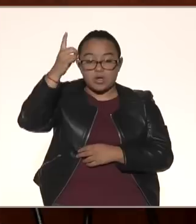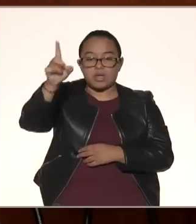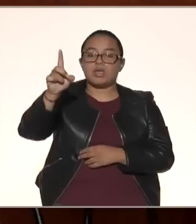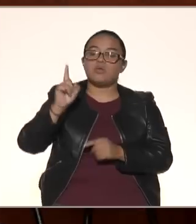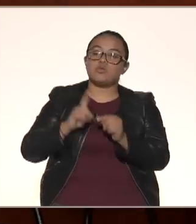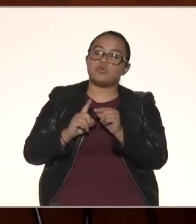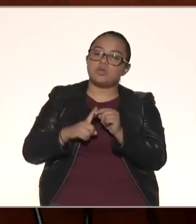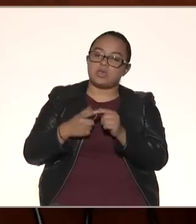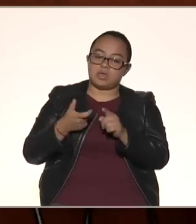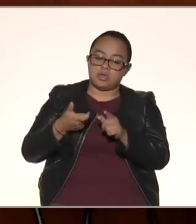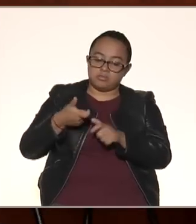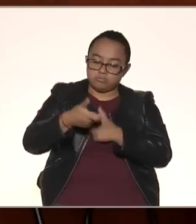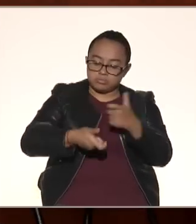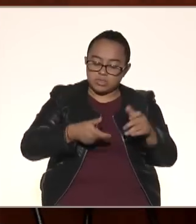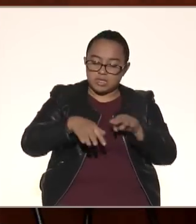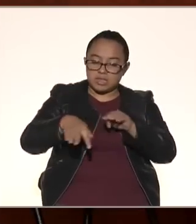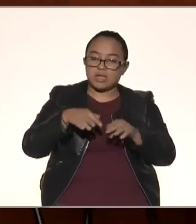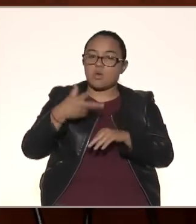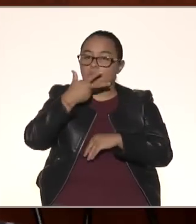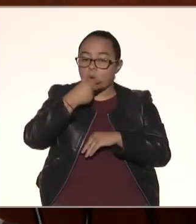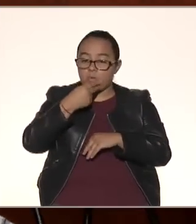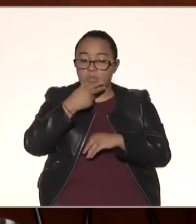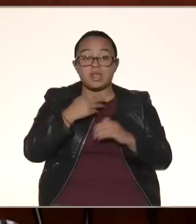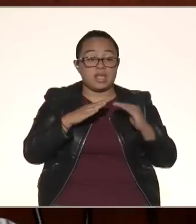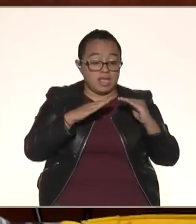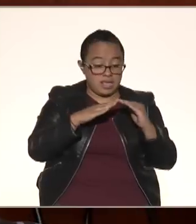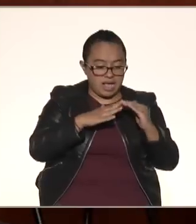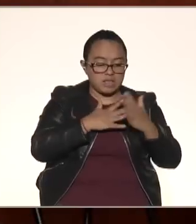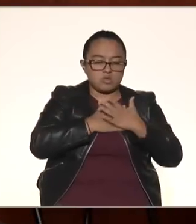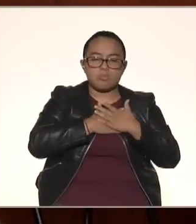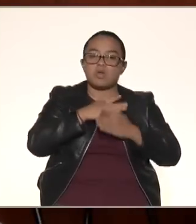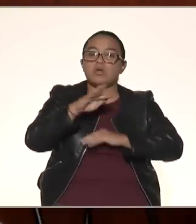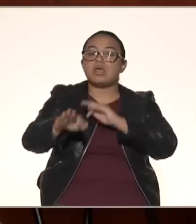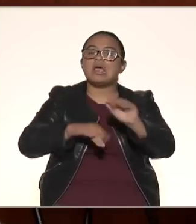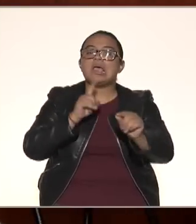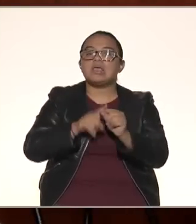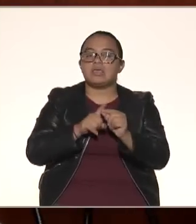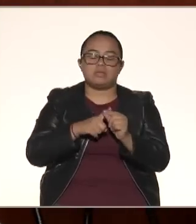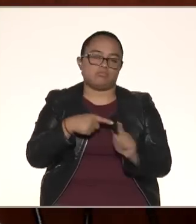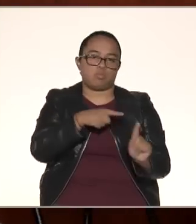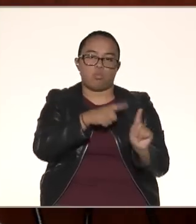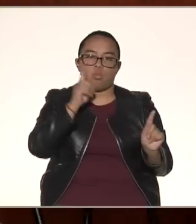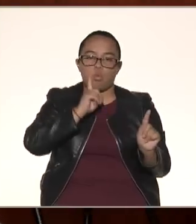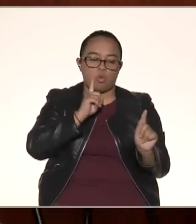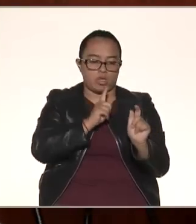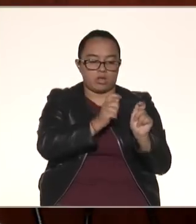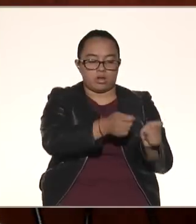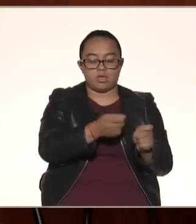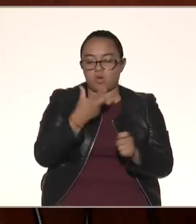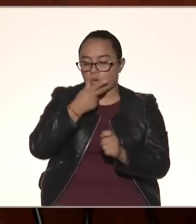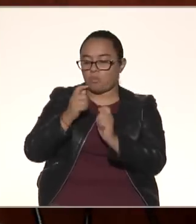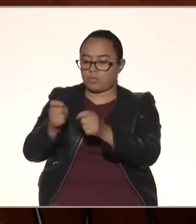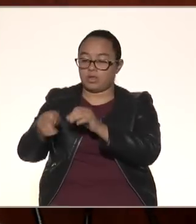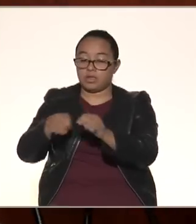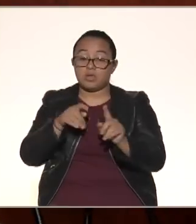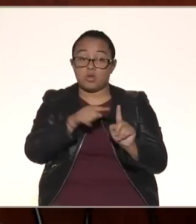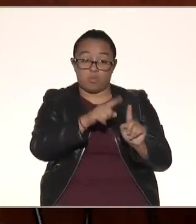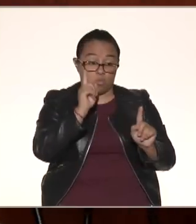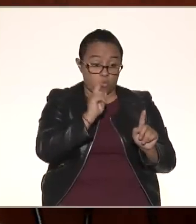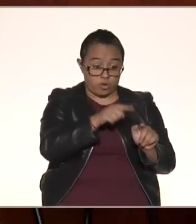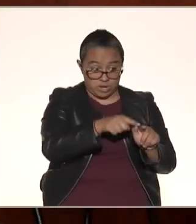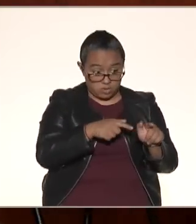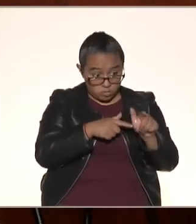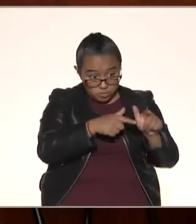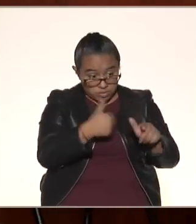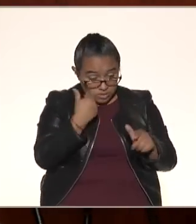masculina, y que el hogar y el amor eran responsabilidad de la mujer, entonces que la mujer para sobrevivir tenía